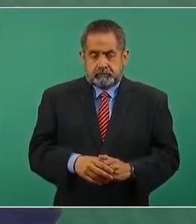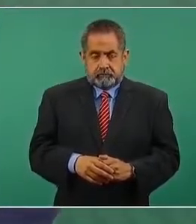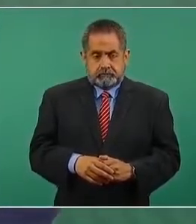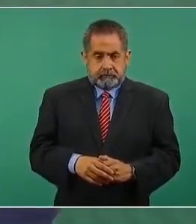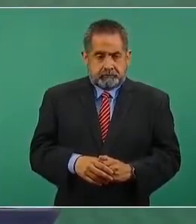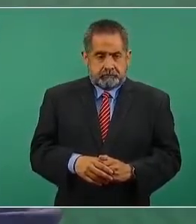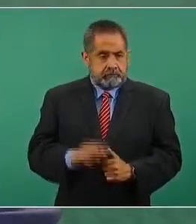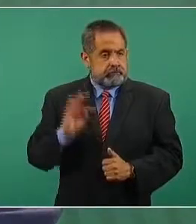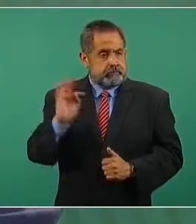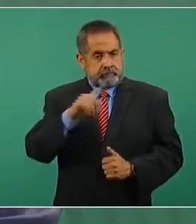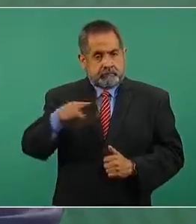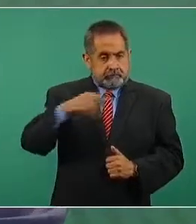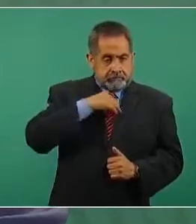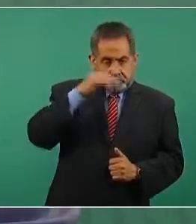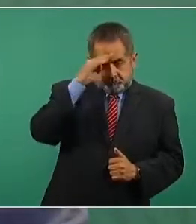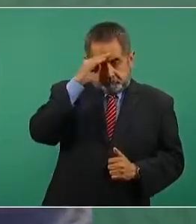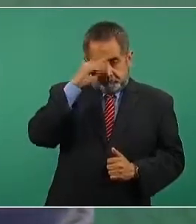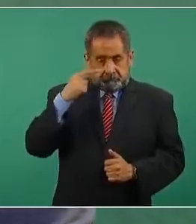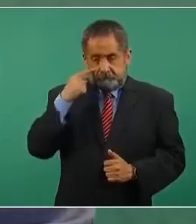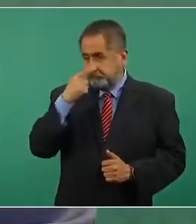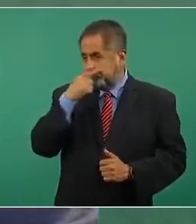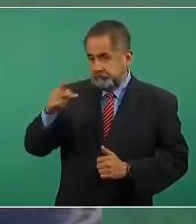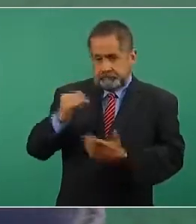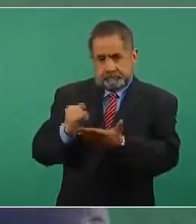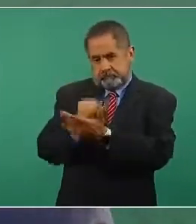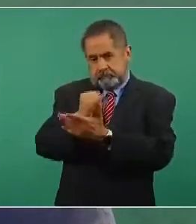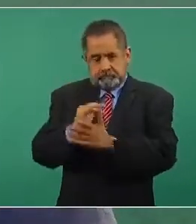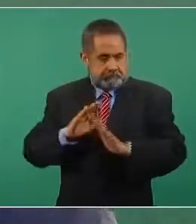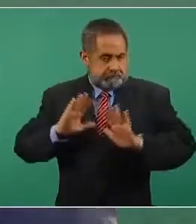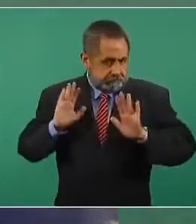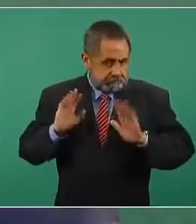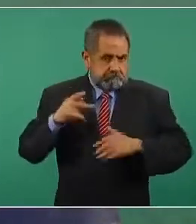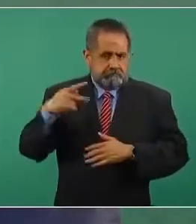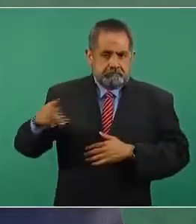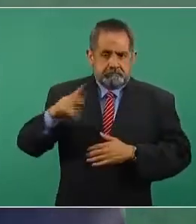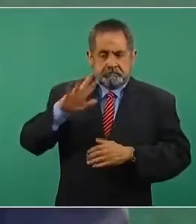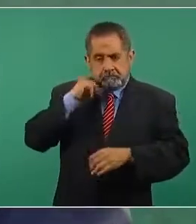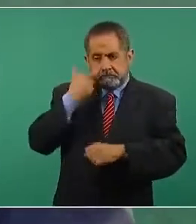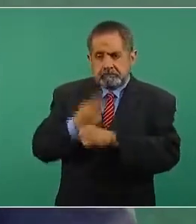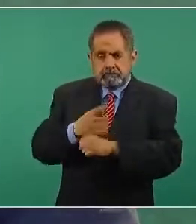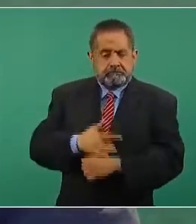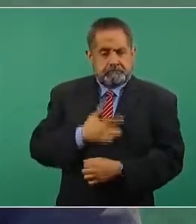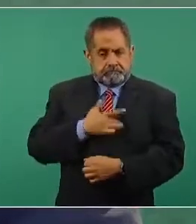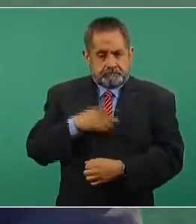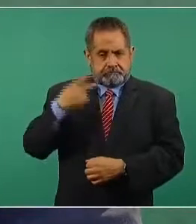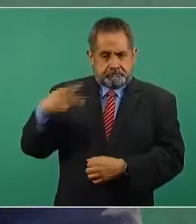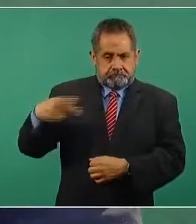si así lo deciden, porque tiene que ser voluntario,